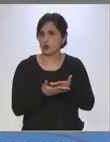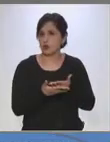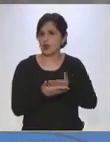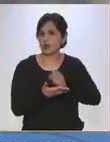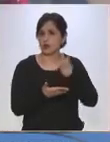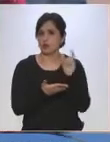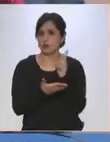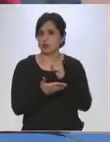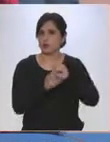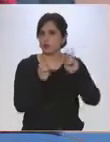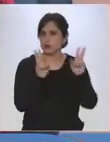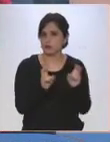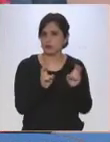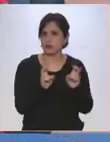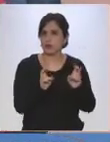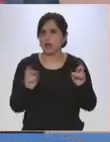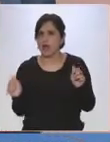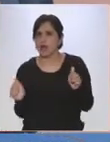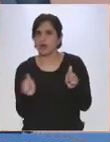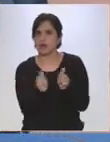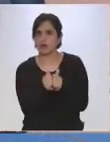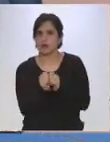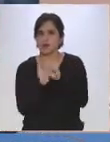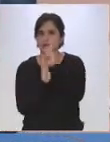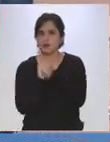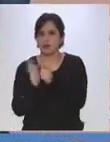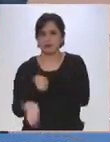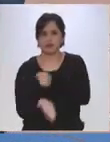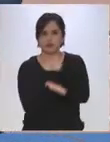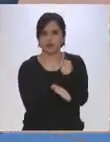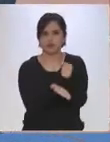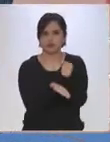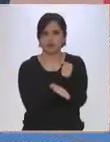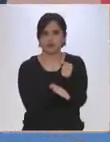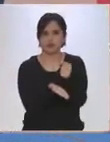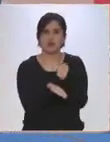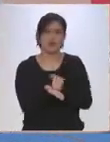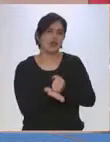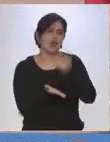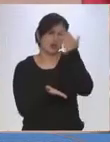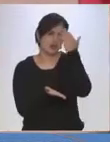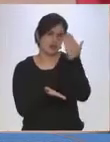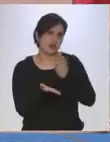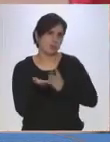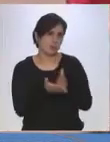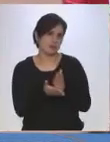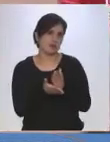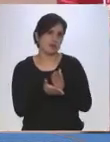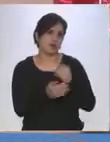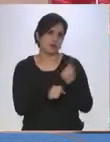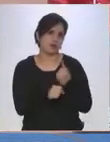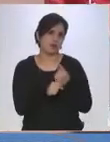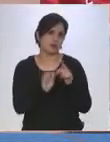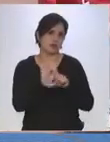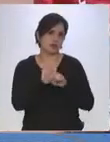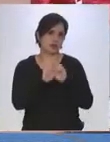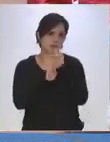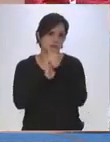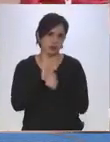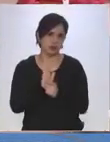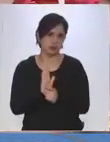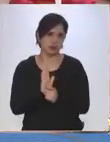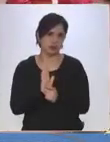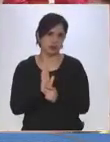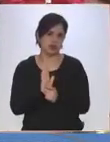priorizó un área se debe acompañar de presupuestos acordes en estos días empezamos a discutir en este congreso la ley de presupuesto